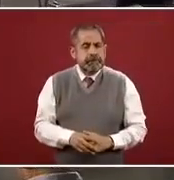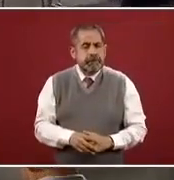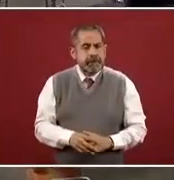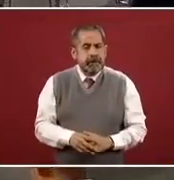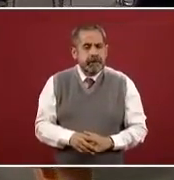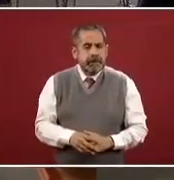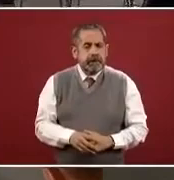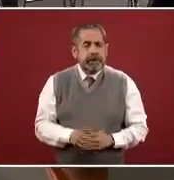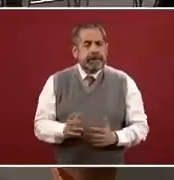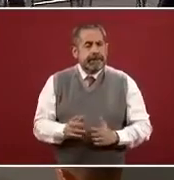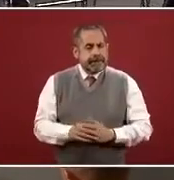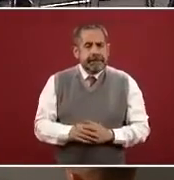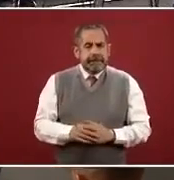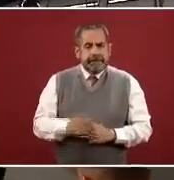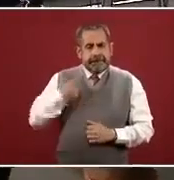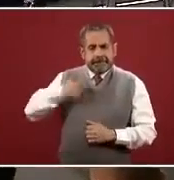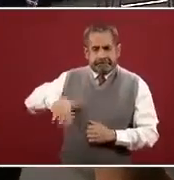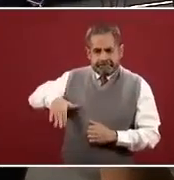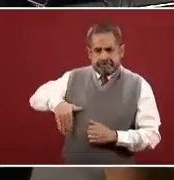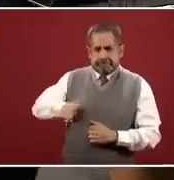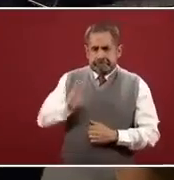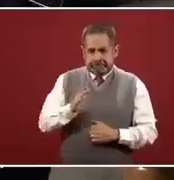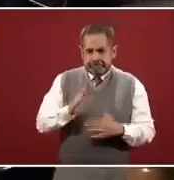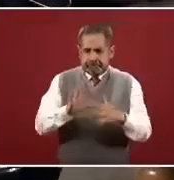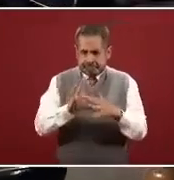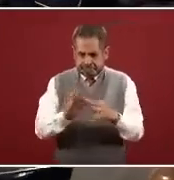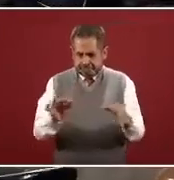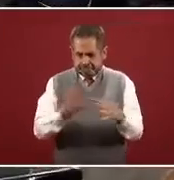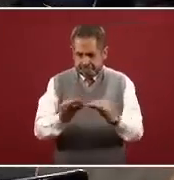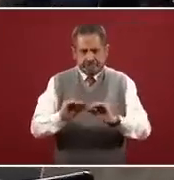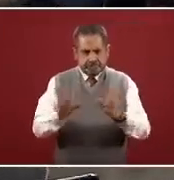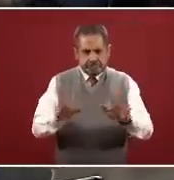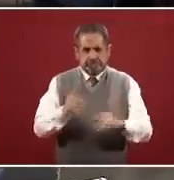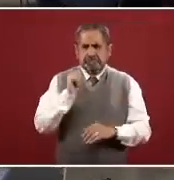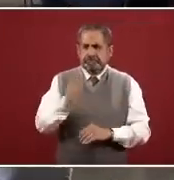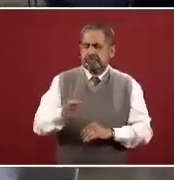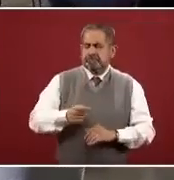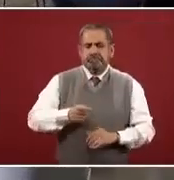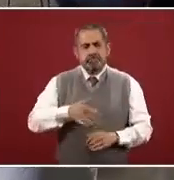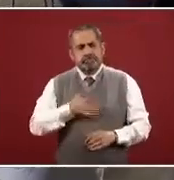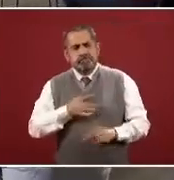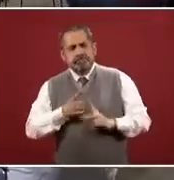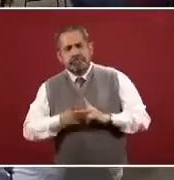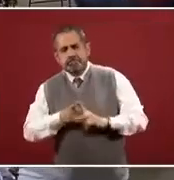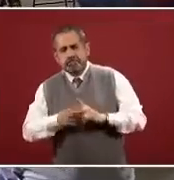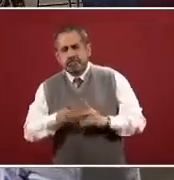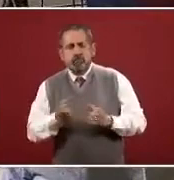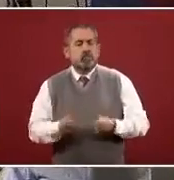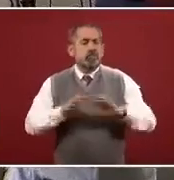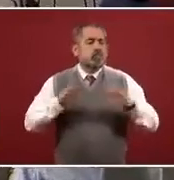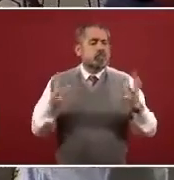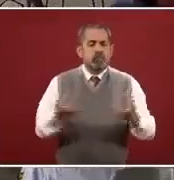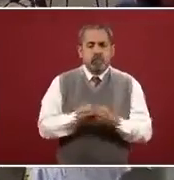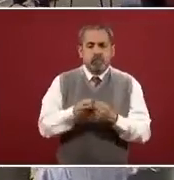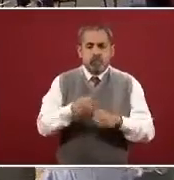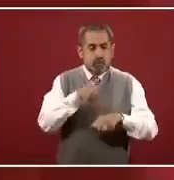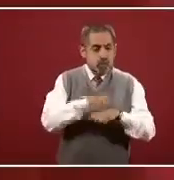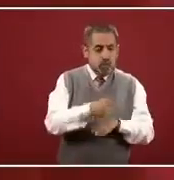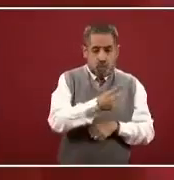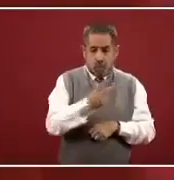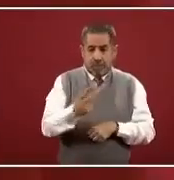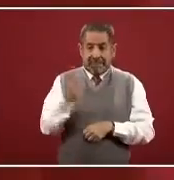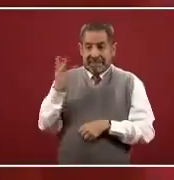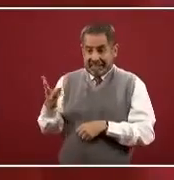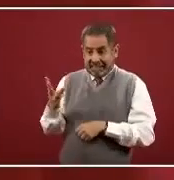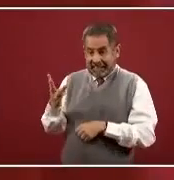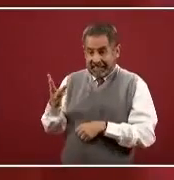como lo expliqué o traté de explicarlo, lo que estamos calculando es una primera estimación del escenario 3 en su conjunto,